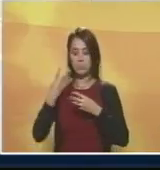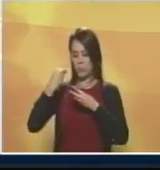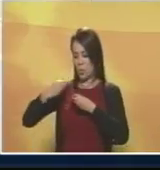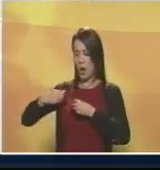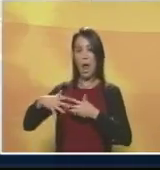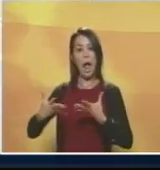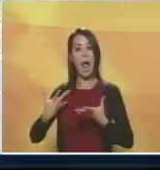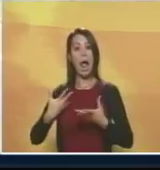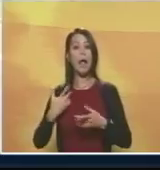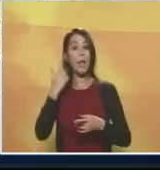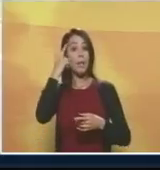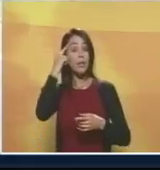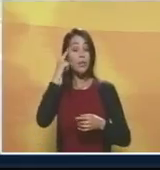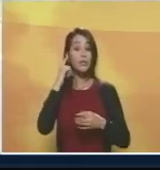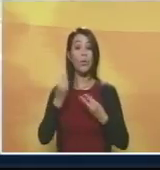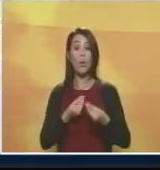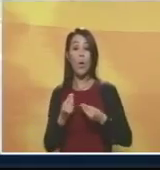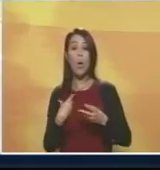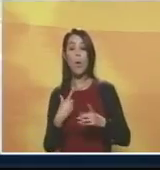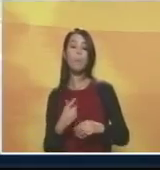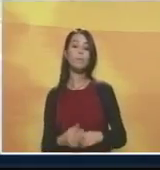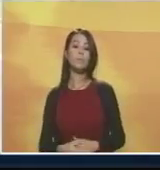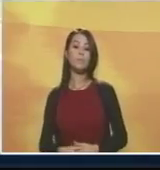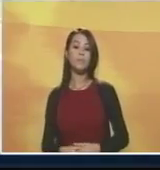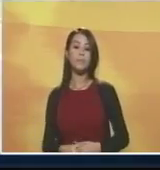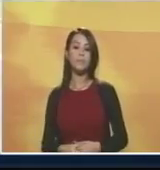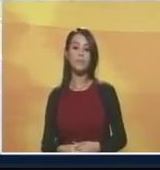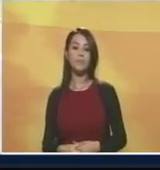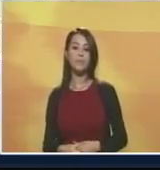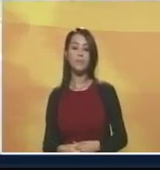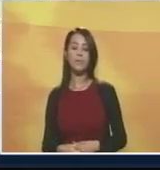o no cicatrizales, areatas o universales, que pueden